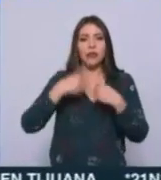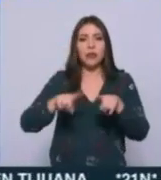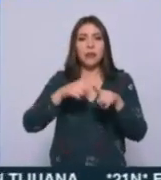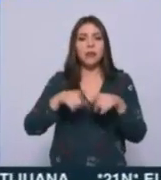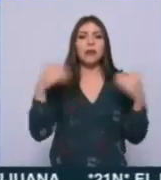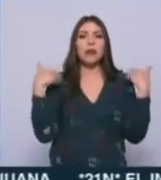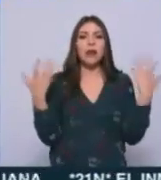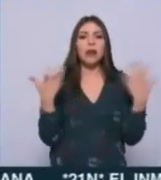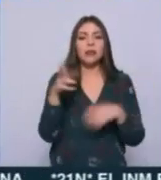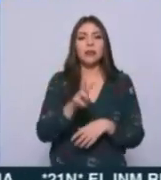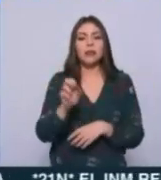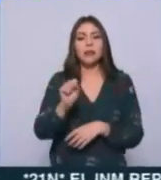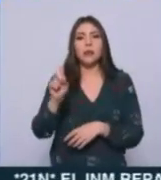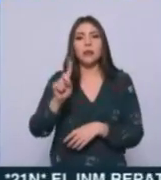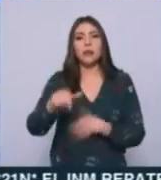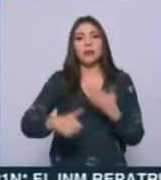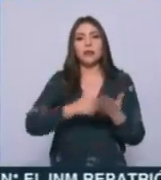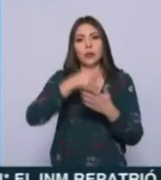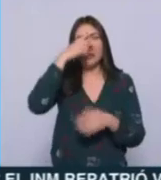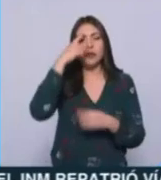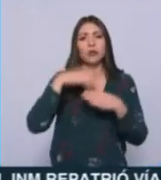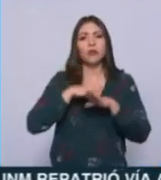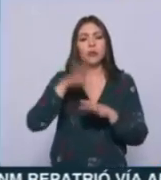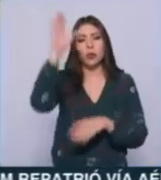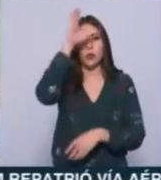la capital del país. Vamos a verlas.